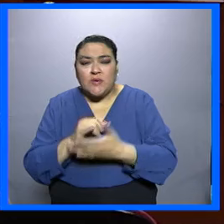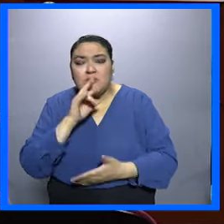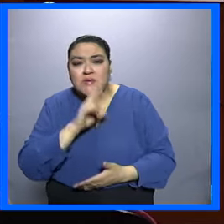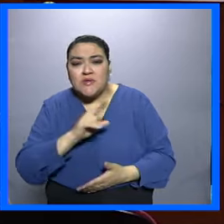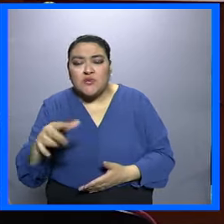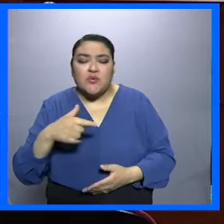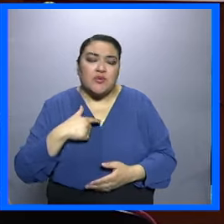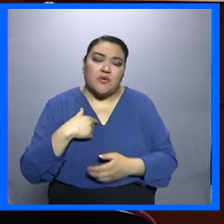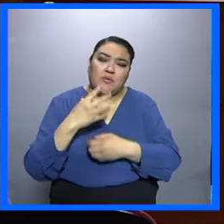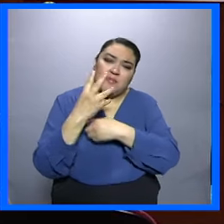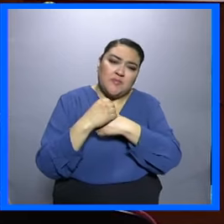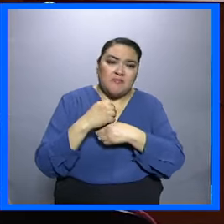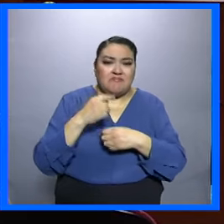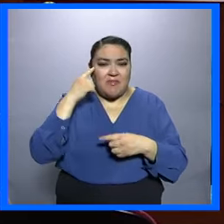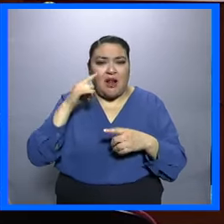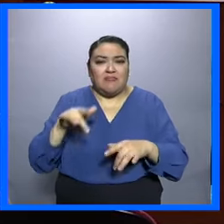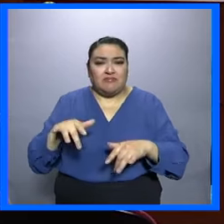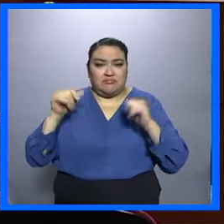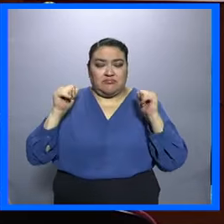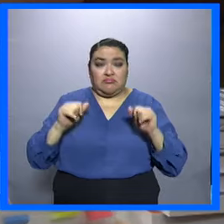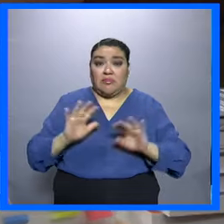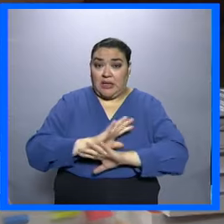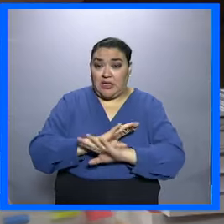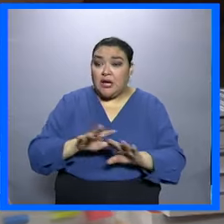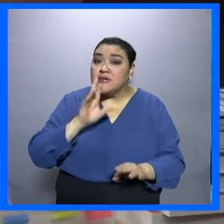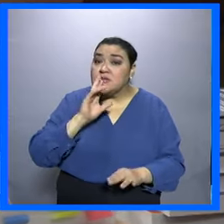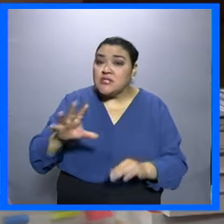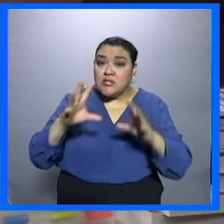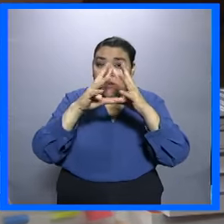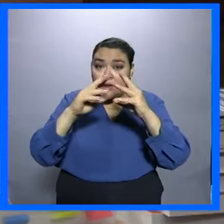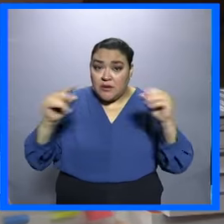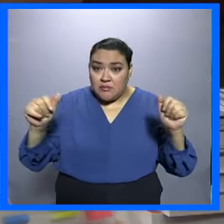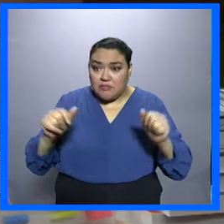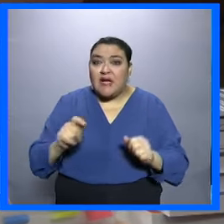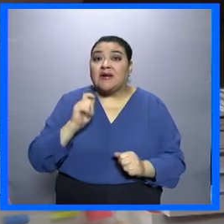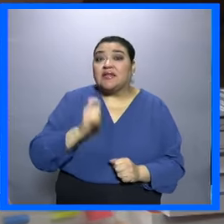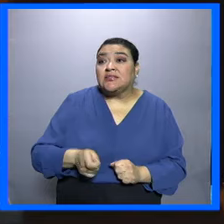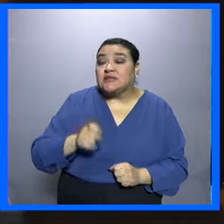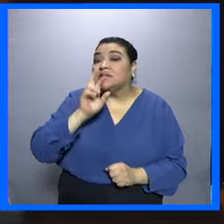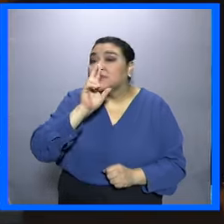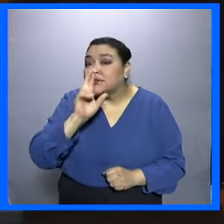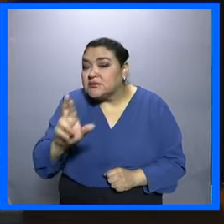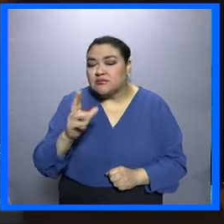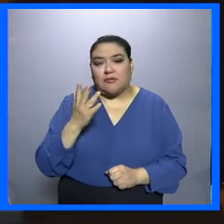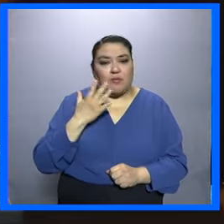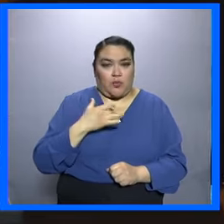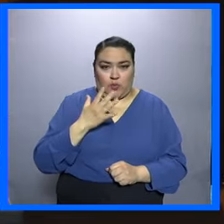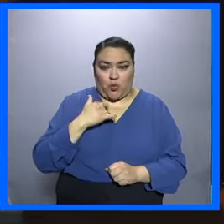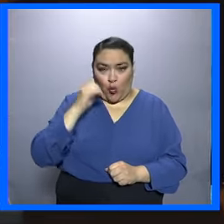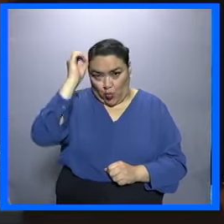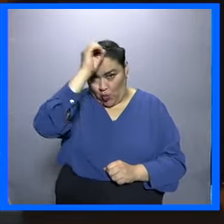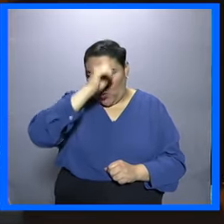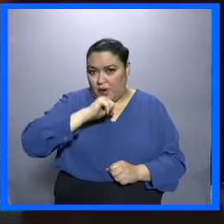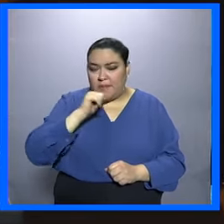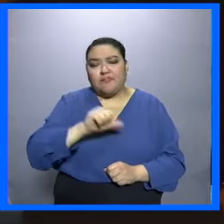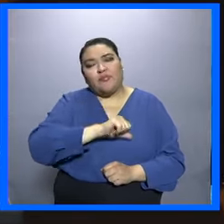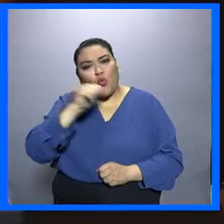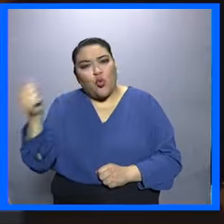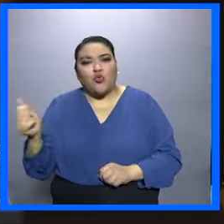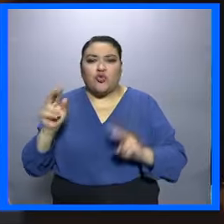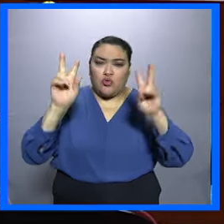impedimento. Al determinar que quedó sin materia, el Pleno no emitió criterio. En otro asunto, el Pleno de la nueva